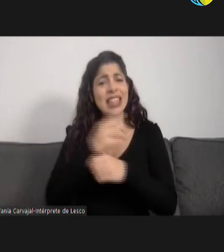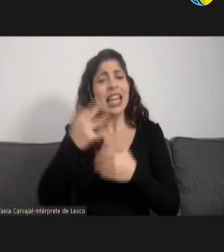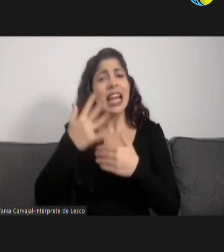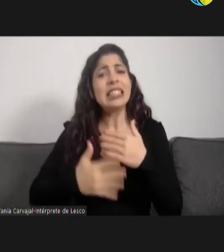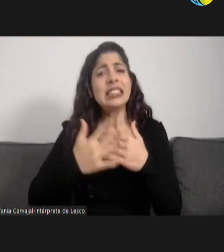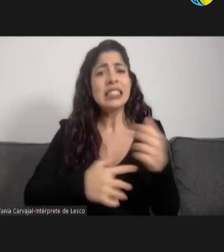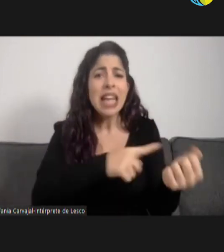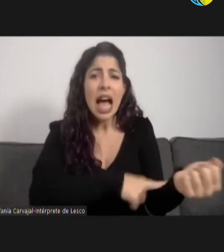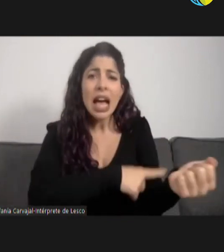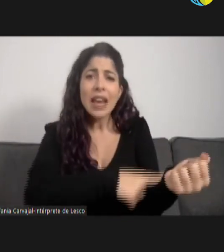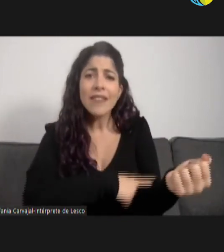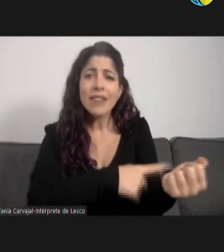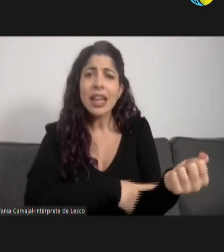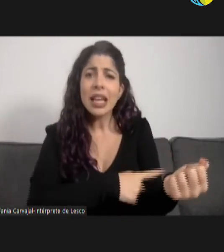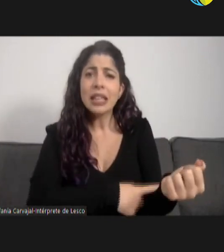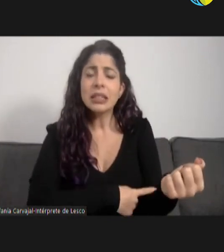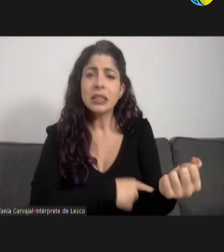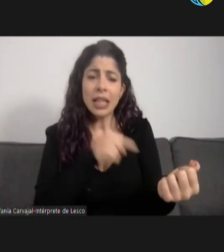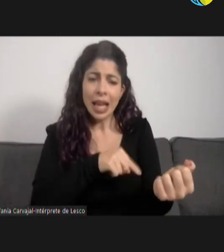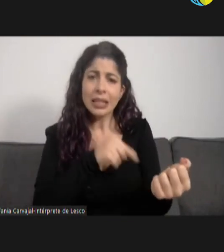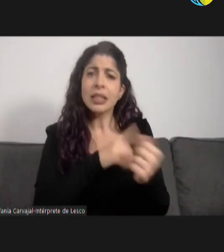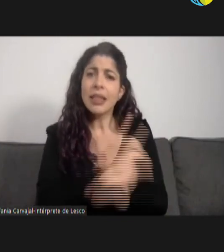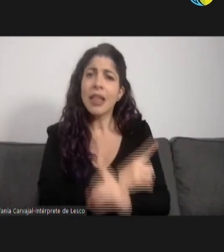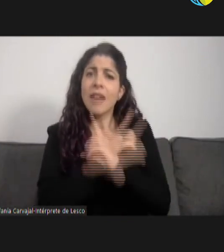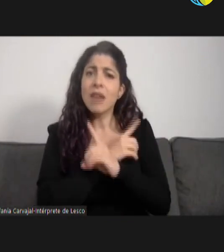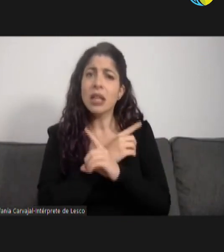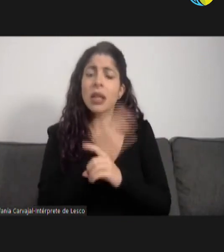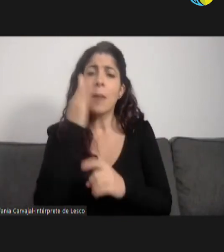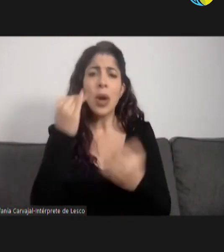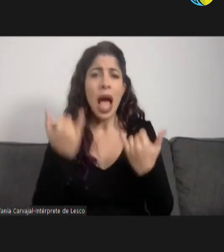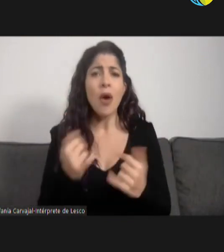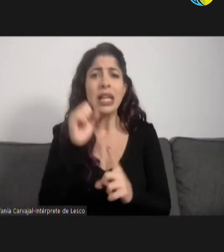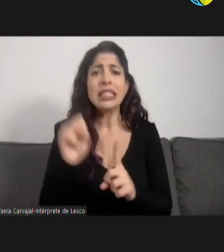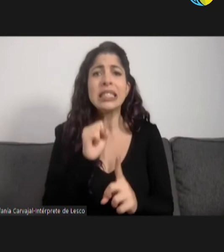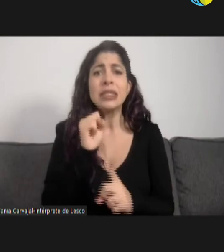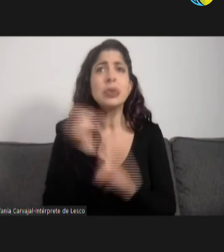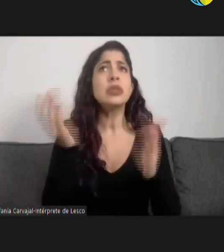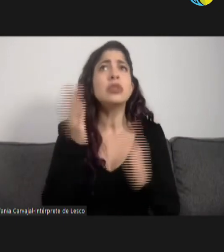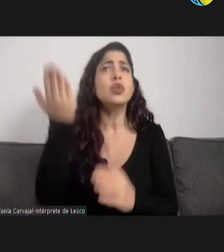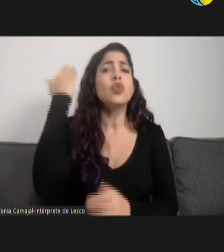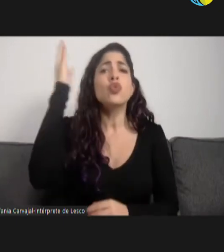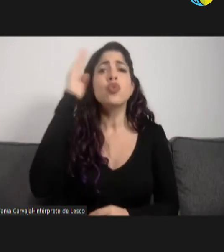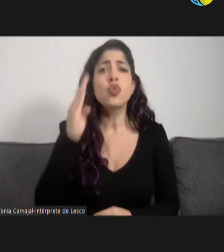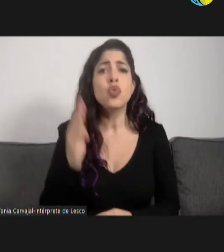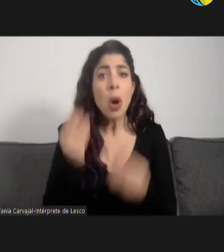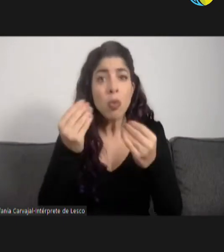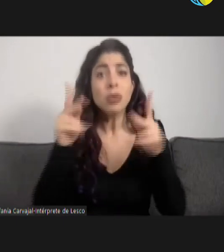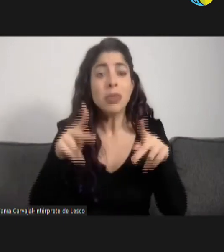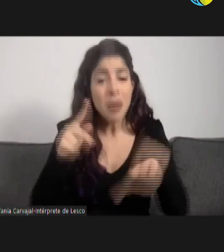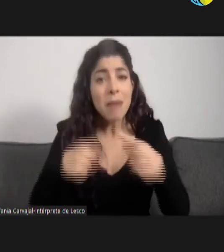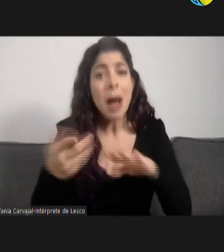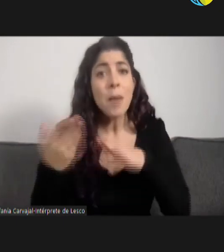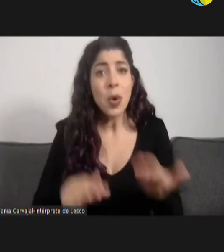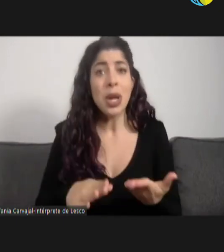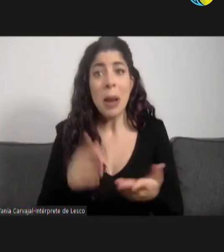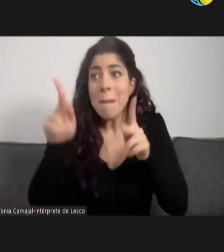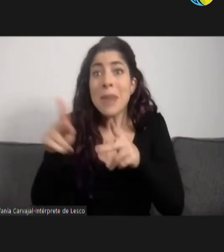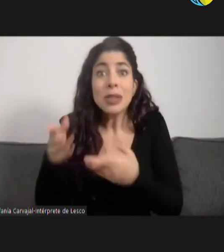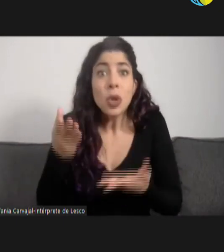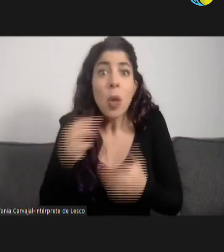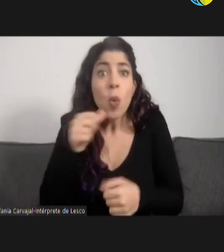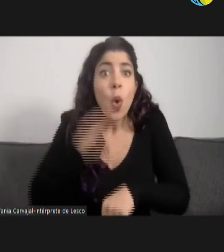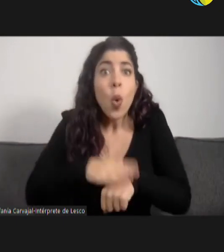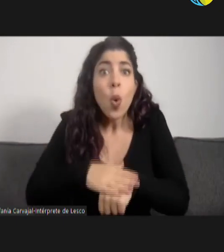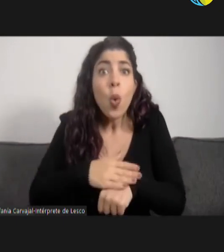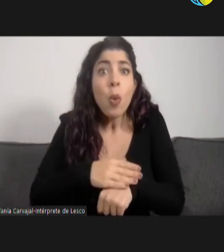nuestras venas y que estamos justamente en una situación sin precedentes en donde mucha gente va a morir, gente que no tiene ni siquiera la culpa de haberse